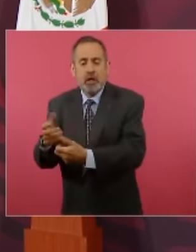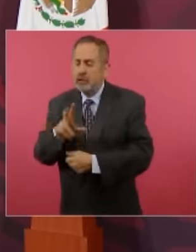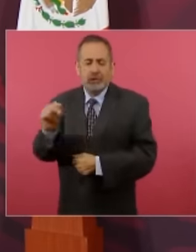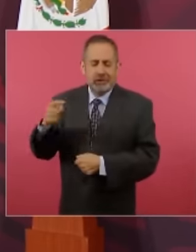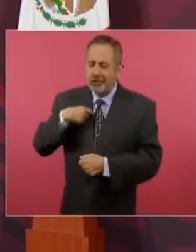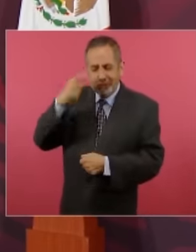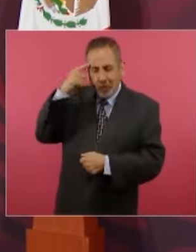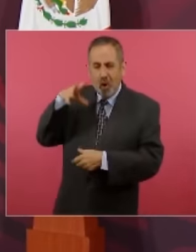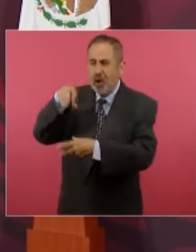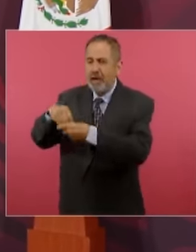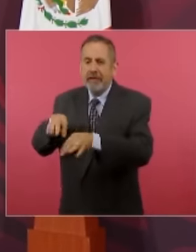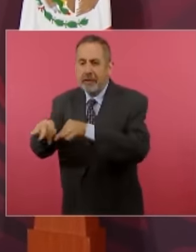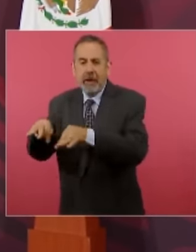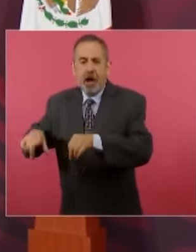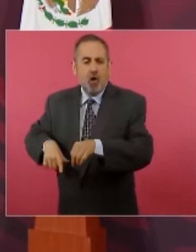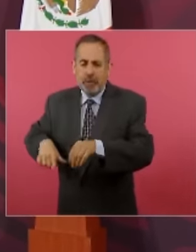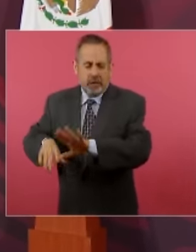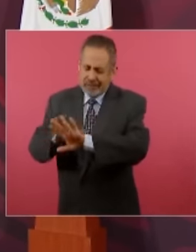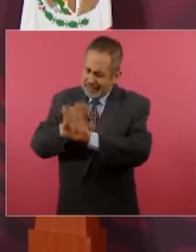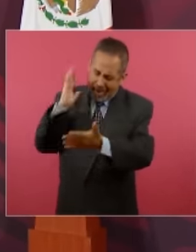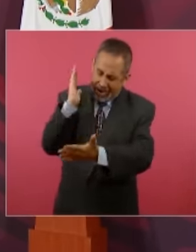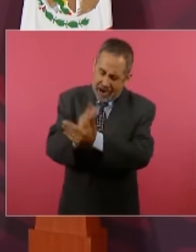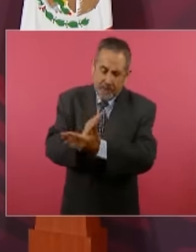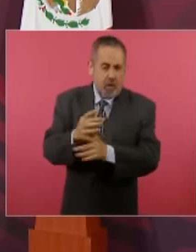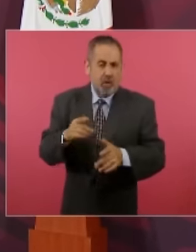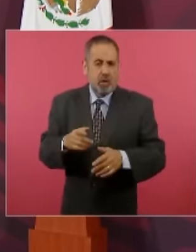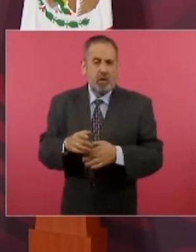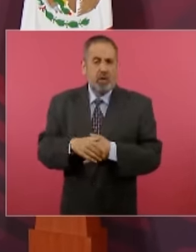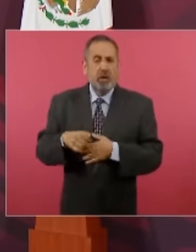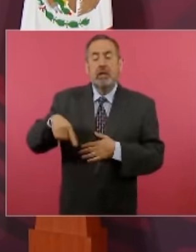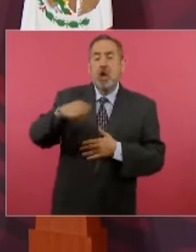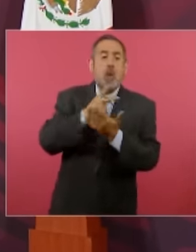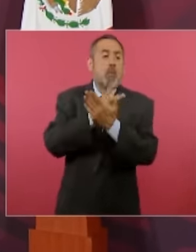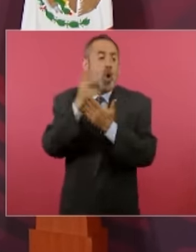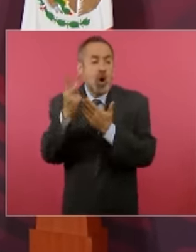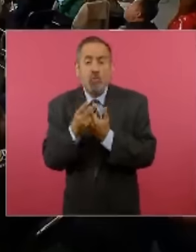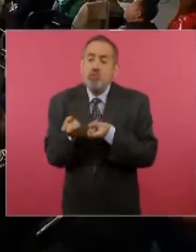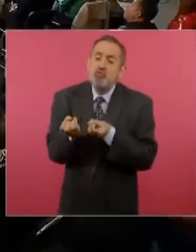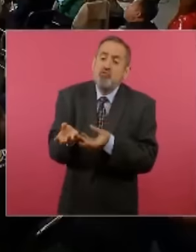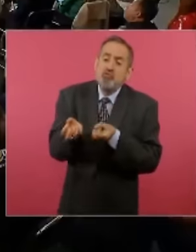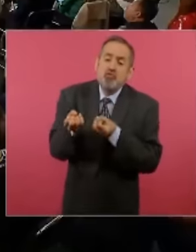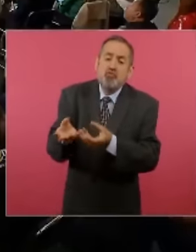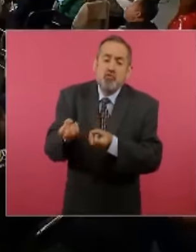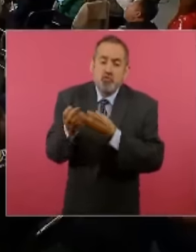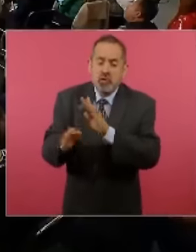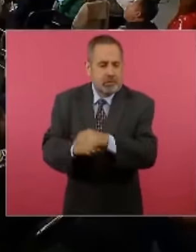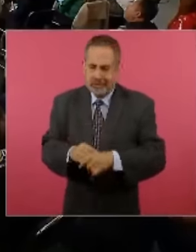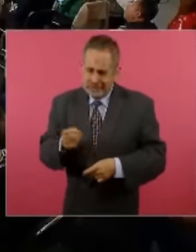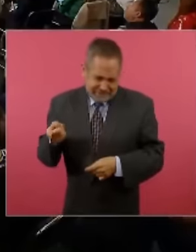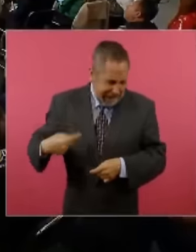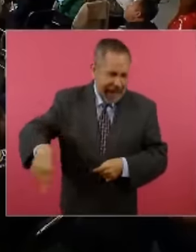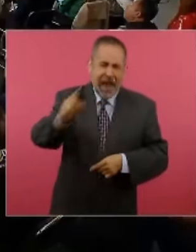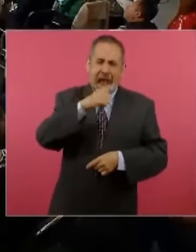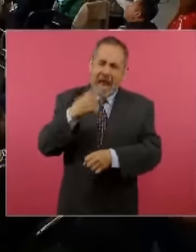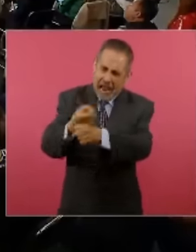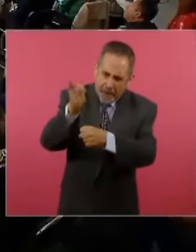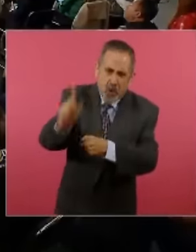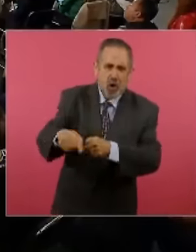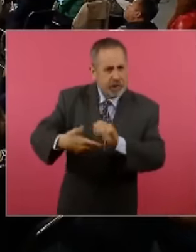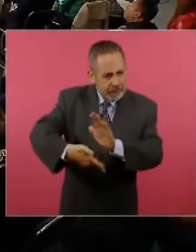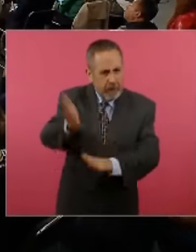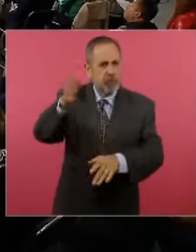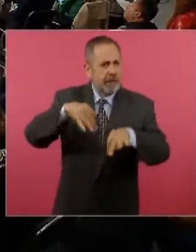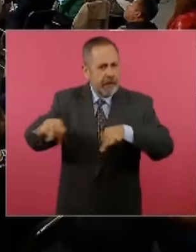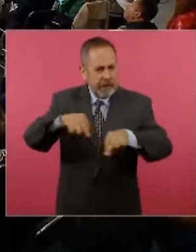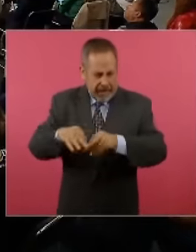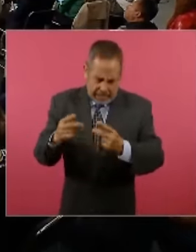posturas de sus adversarios y que no lo cepille el Instituto Nacional electoral y el tribunal electoral del poder judicial de la federación el mandatario